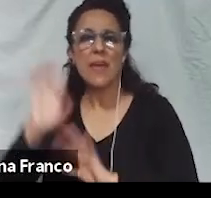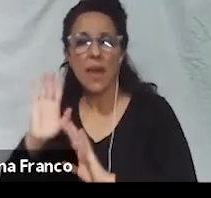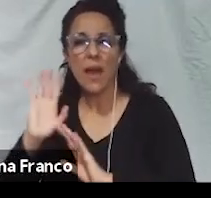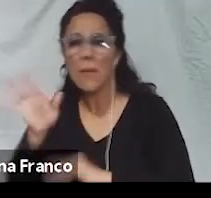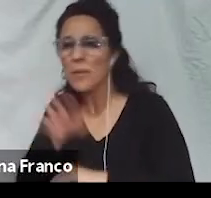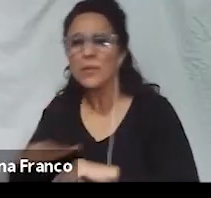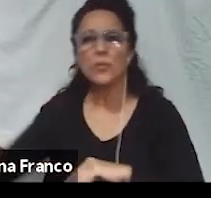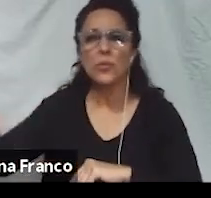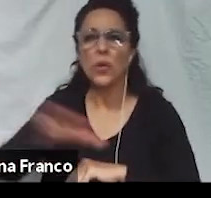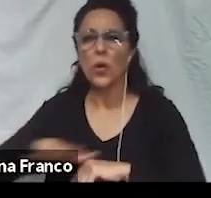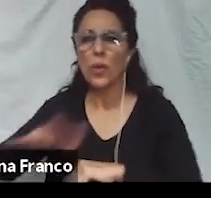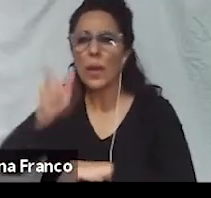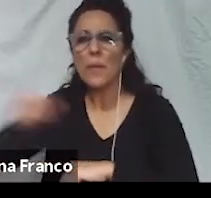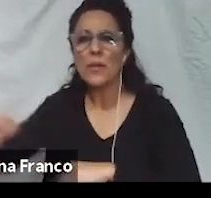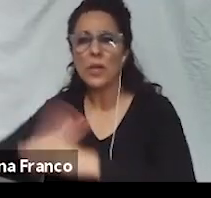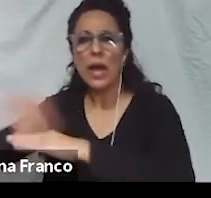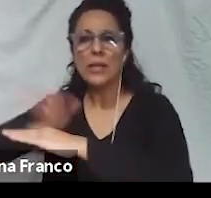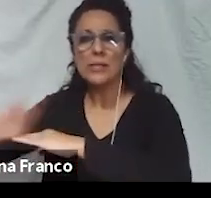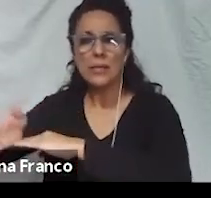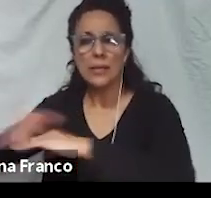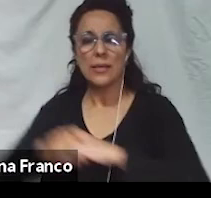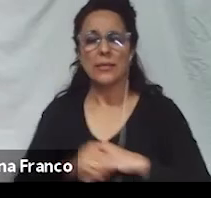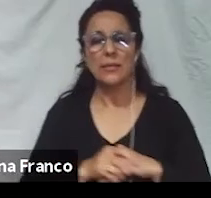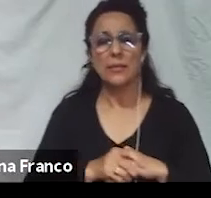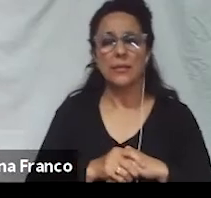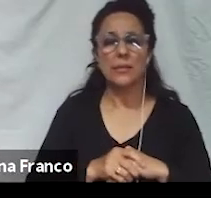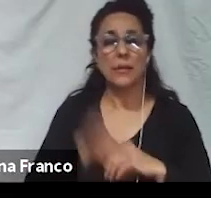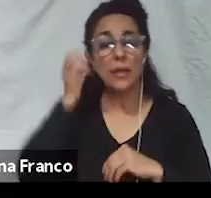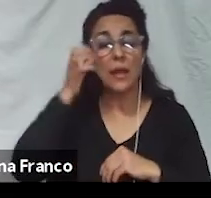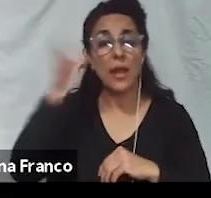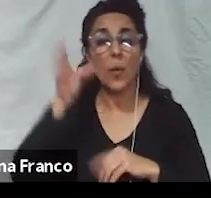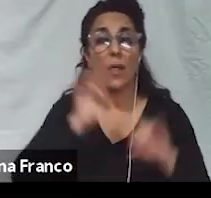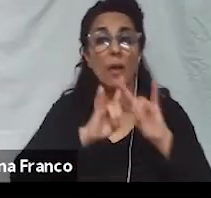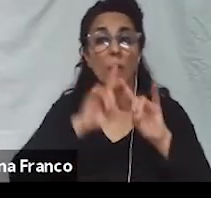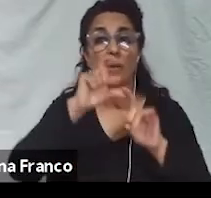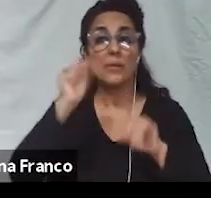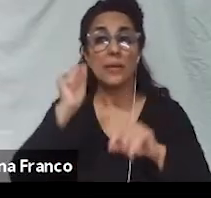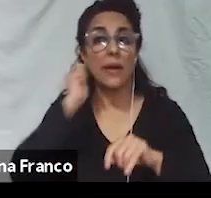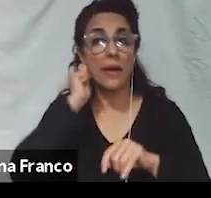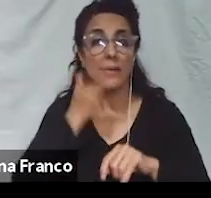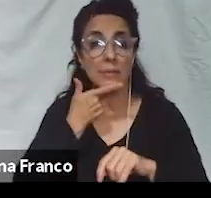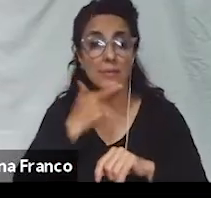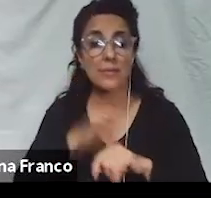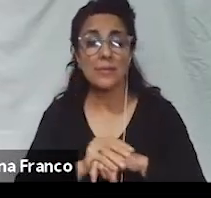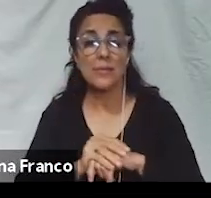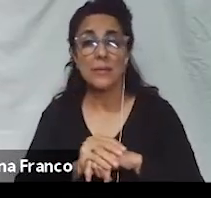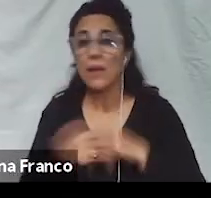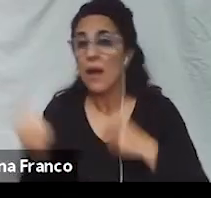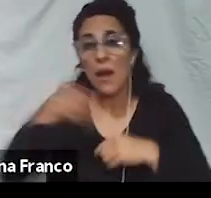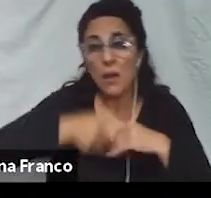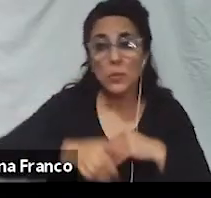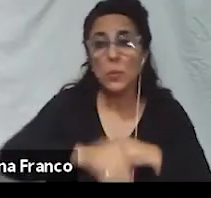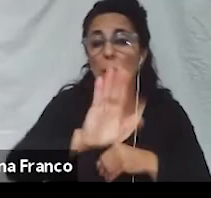ideal para que todas las personas puedan acceder y no precisamente todas, porque recordemos que las WCAG constantemente se están